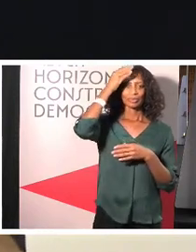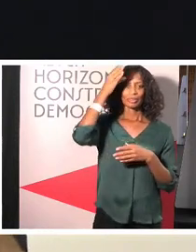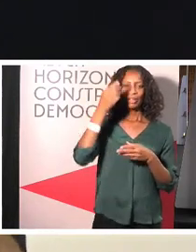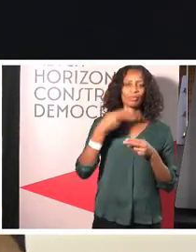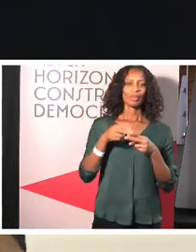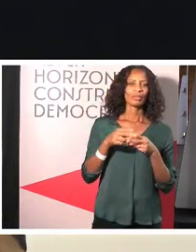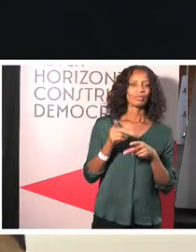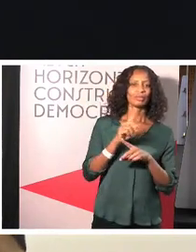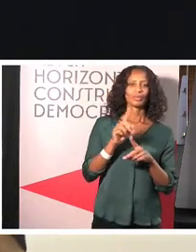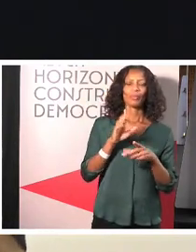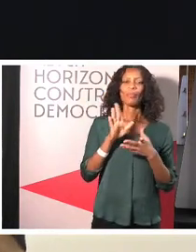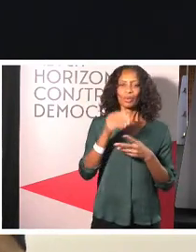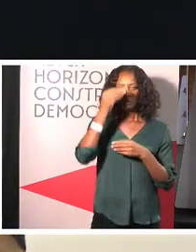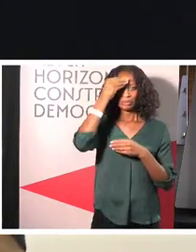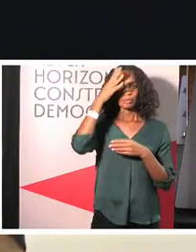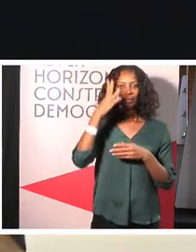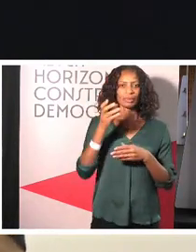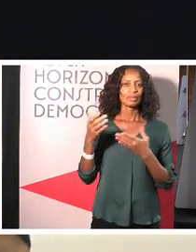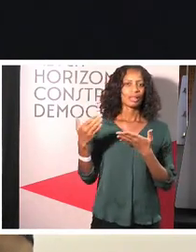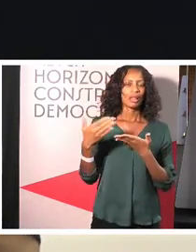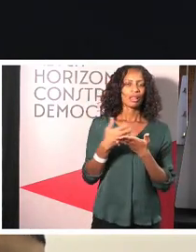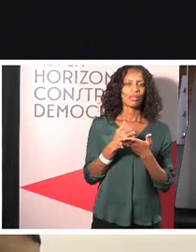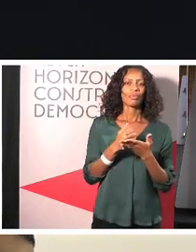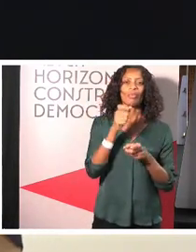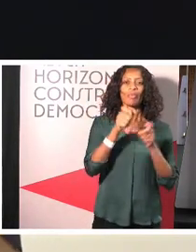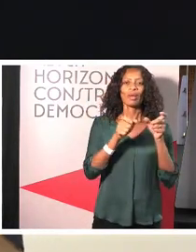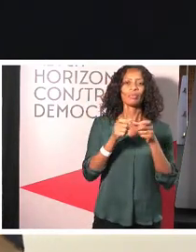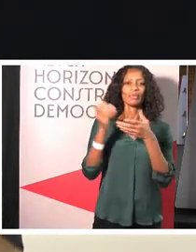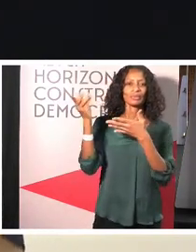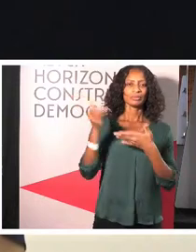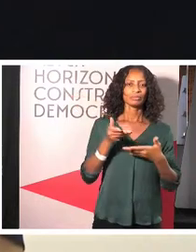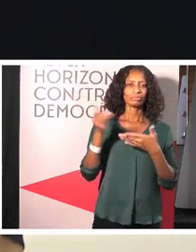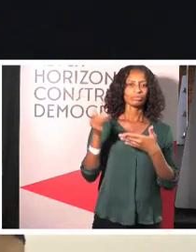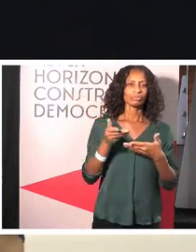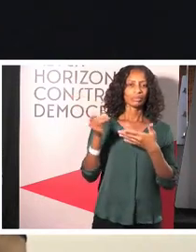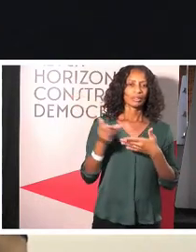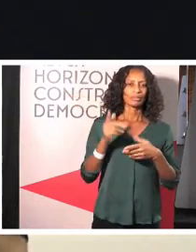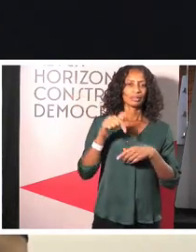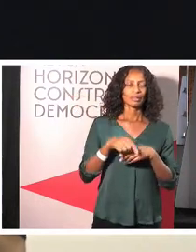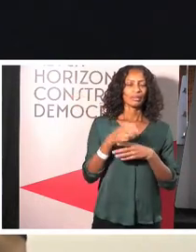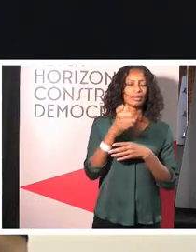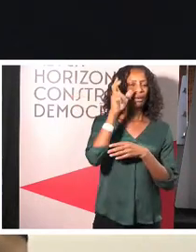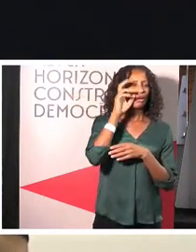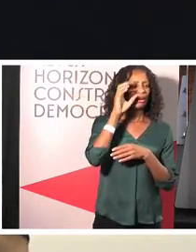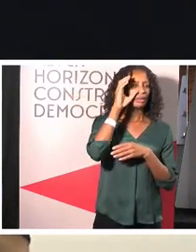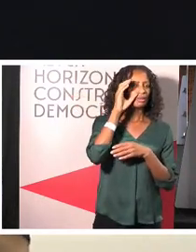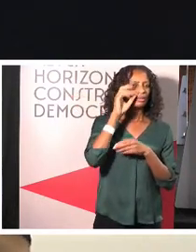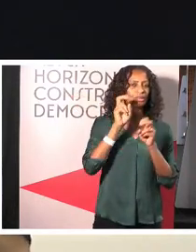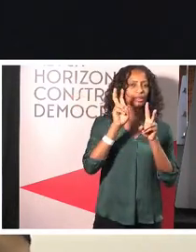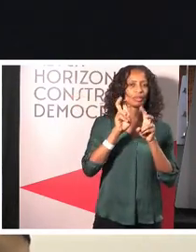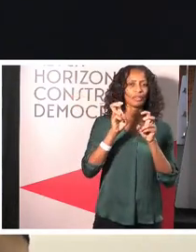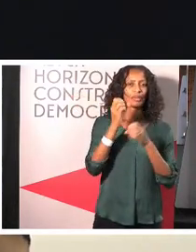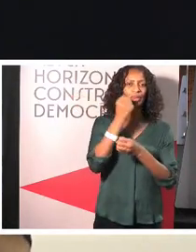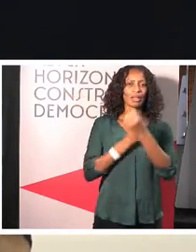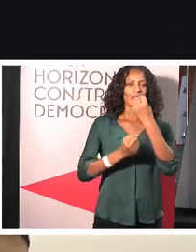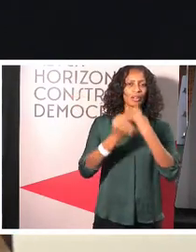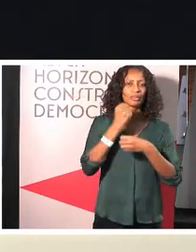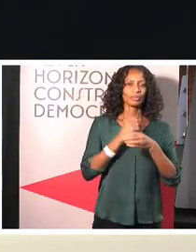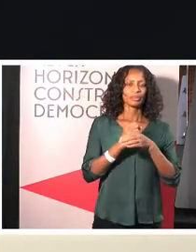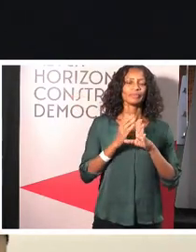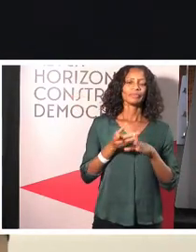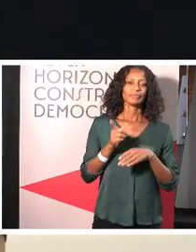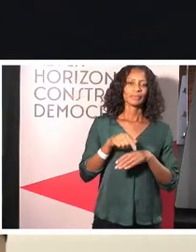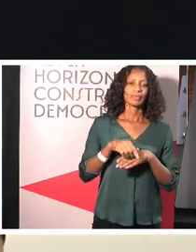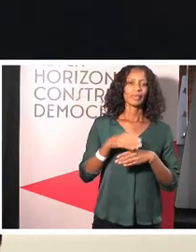¿no? A todas las personas que habéis venido hasta Rivas para escuchar hablar sobre uberización de la economía, ¿no? Y, en tercer lugar, disculpadme porque en algunos momentos